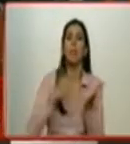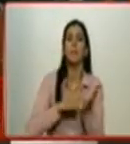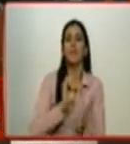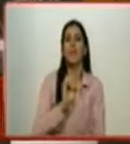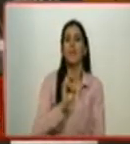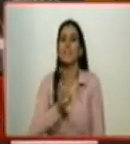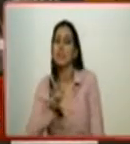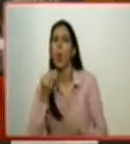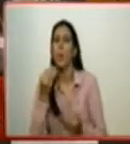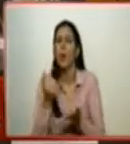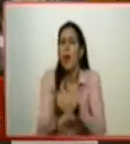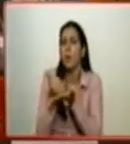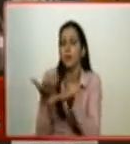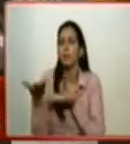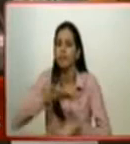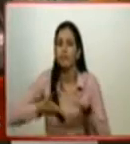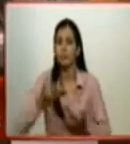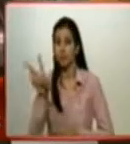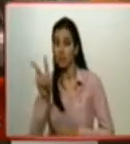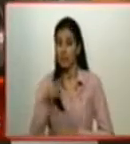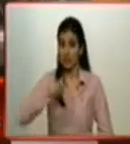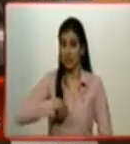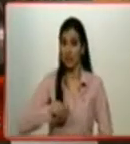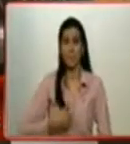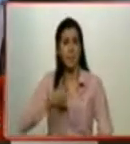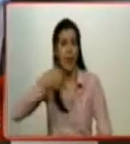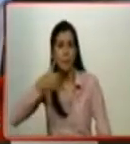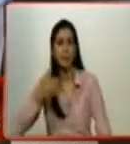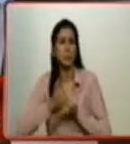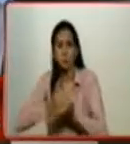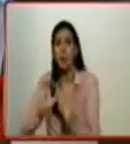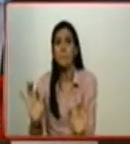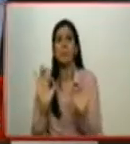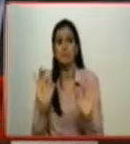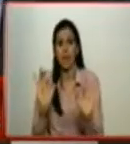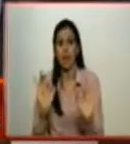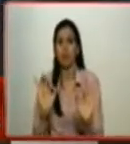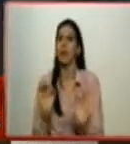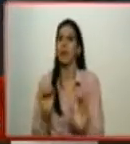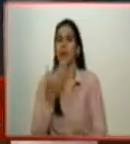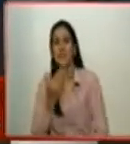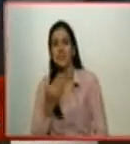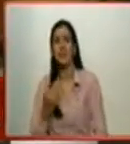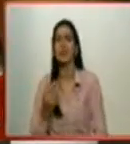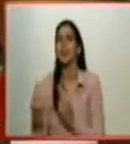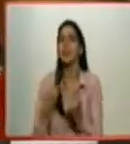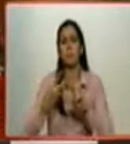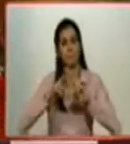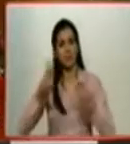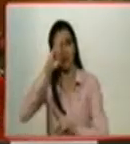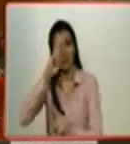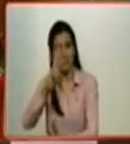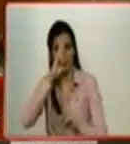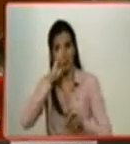ser esa cooperación? Venezuela y China aumentan su cooperación estratégica a través de relaciones de paz,